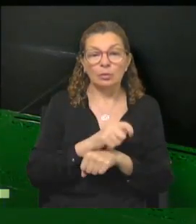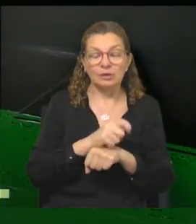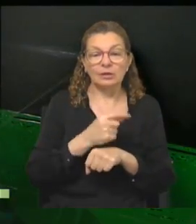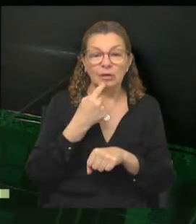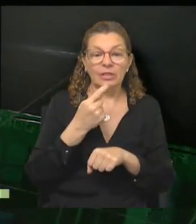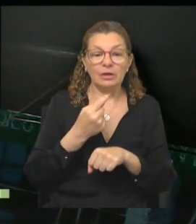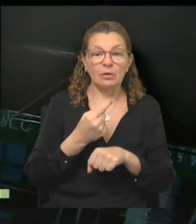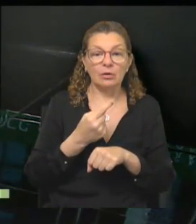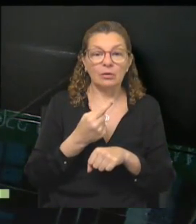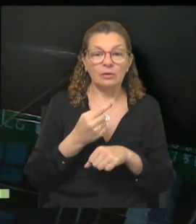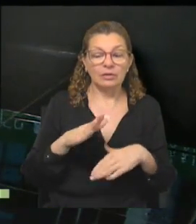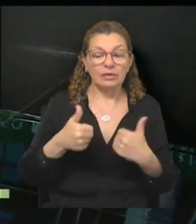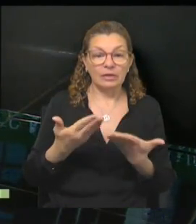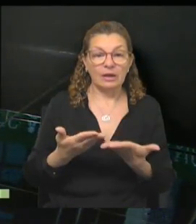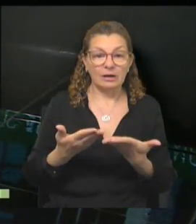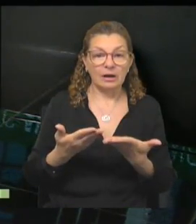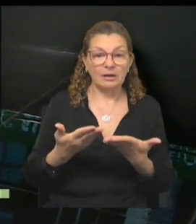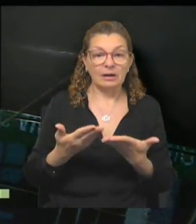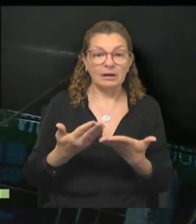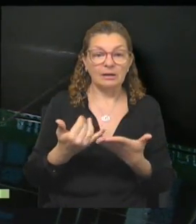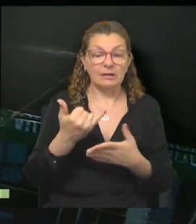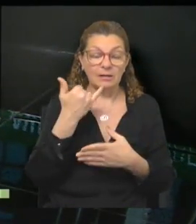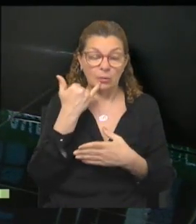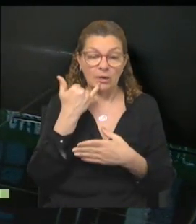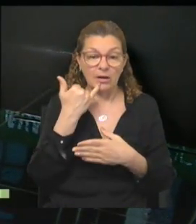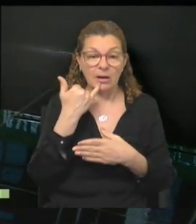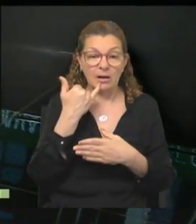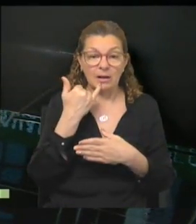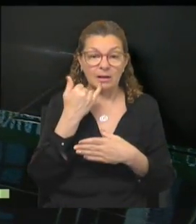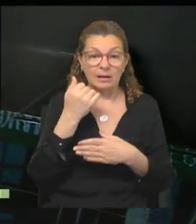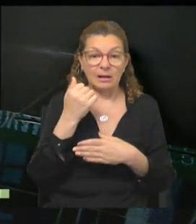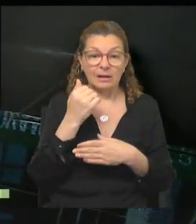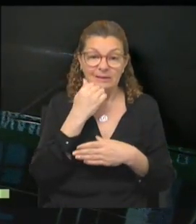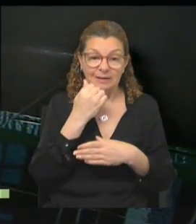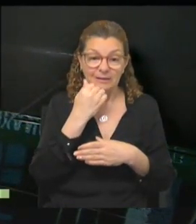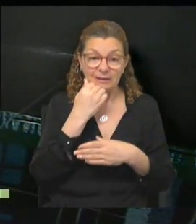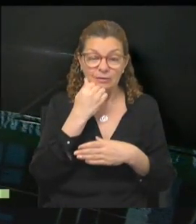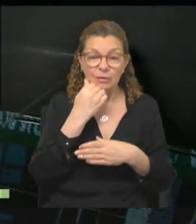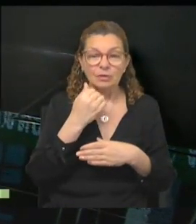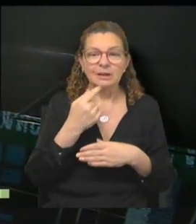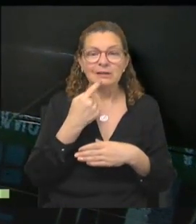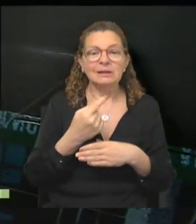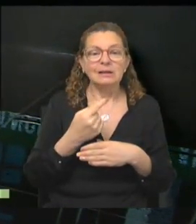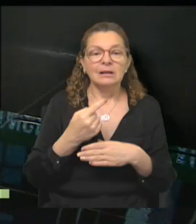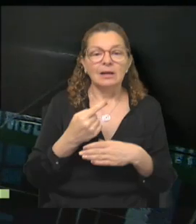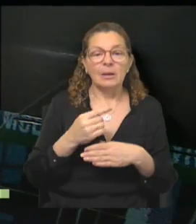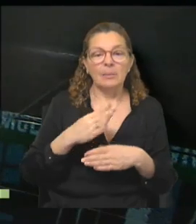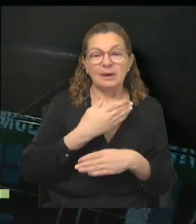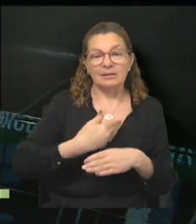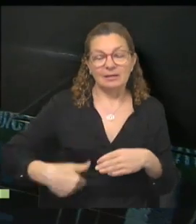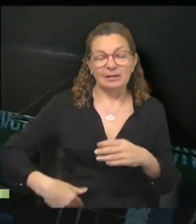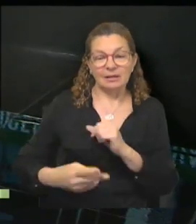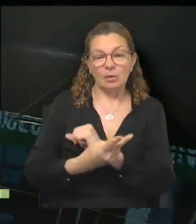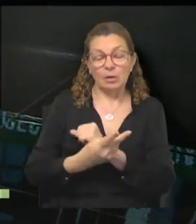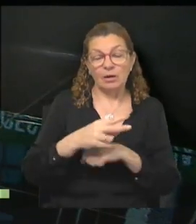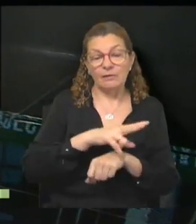ordenó eh entregar devolver el eh celular a Alejandro estano es jefe de la custodia eh presidencial luego de que la